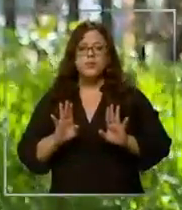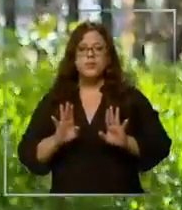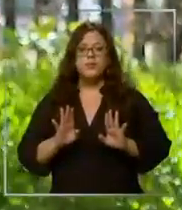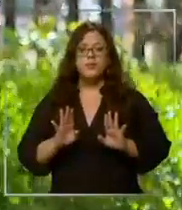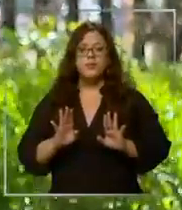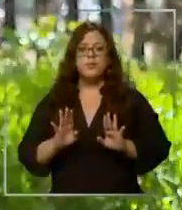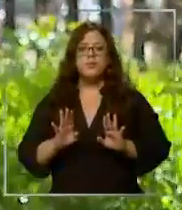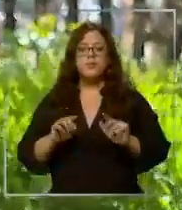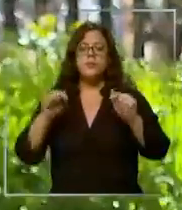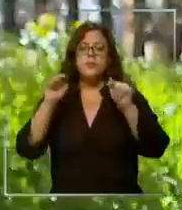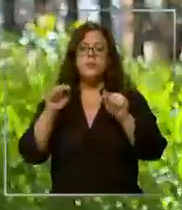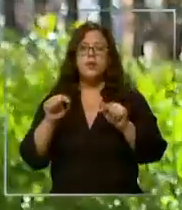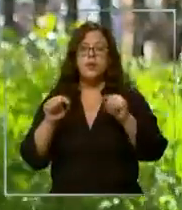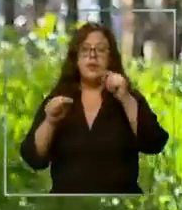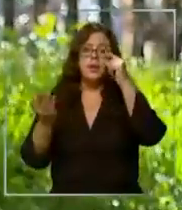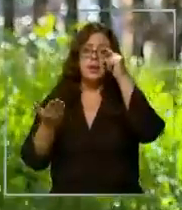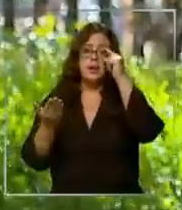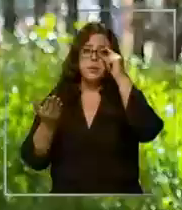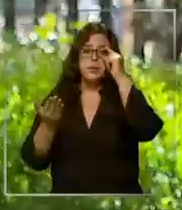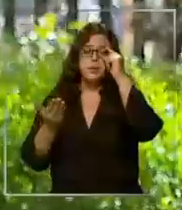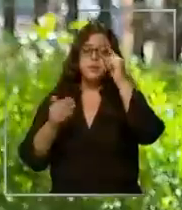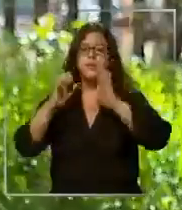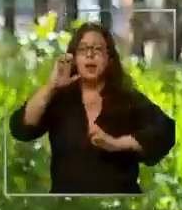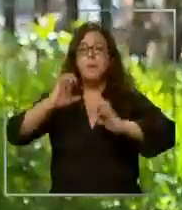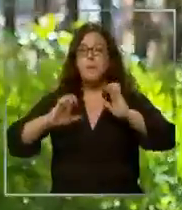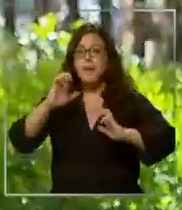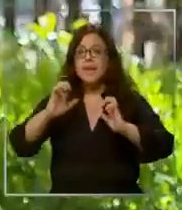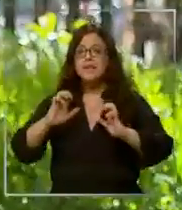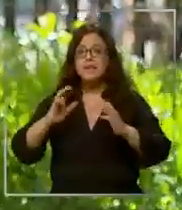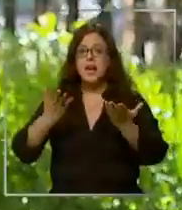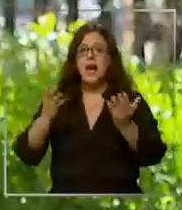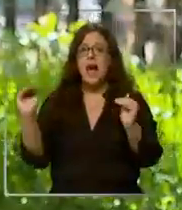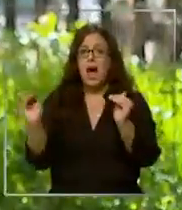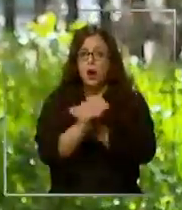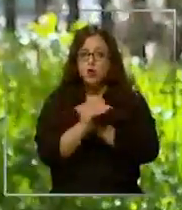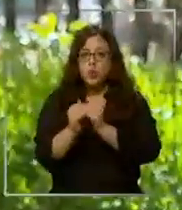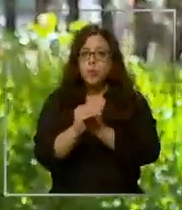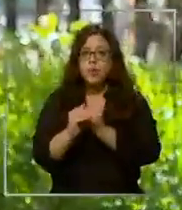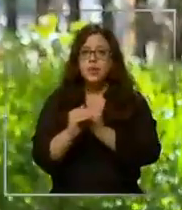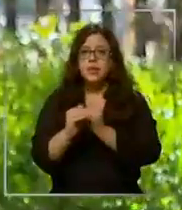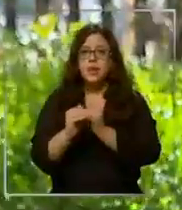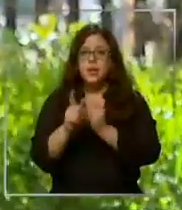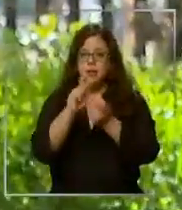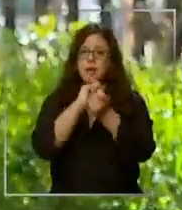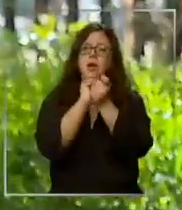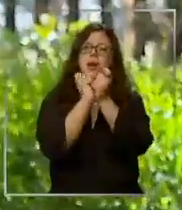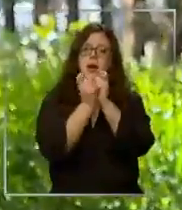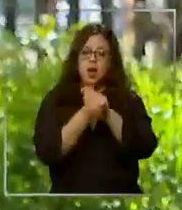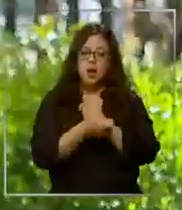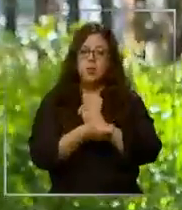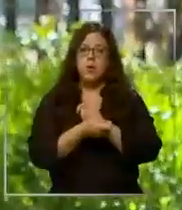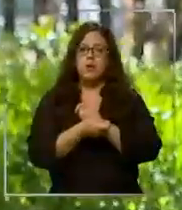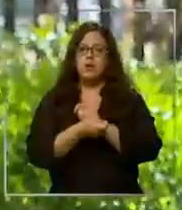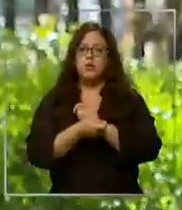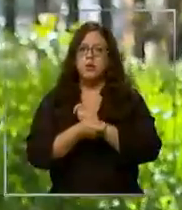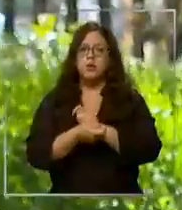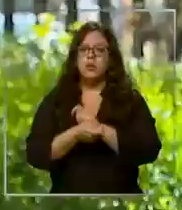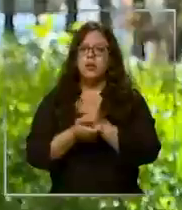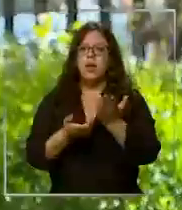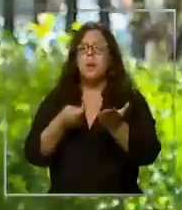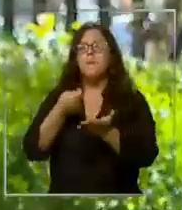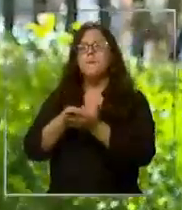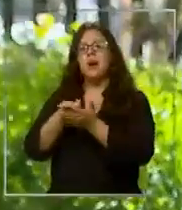En general, las concesionarias en muchas partes ya aceptan, o sea, ya cambiaron un poco el tema que uno puede pagar con